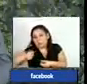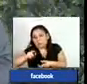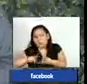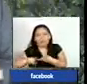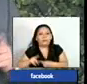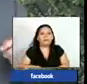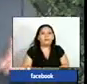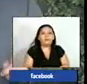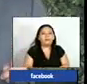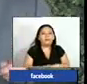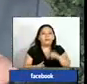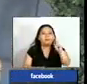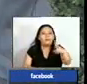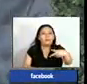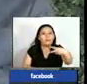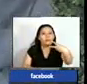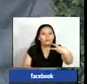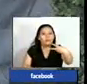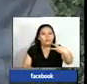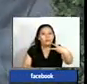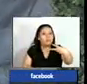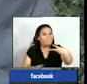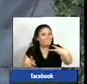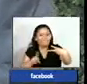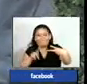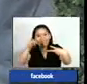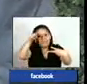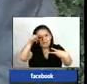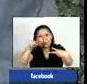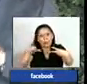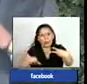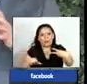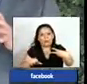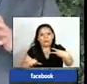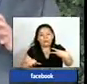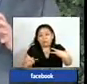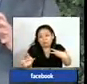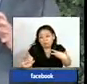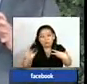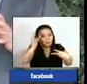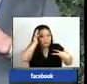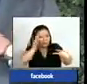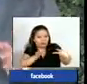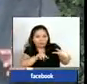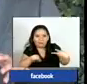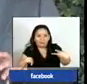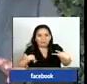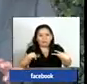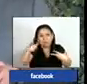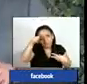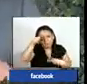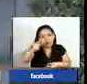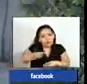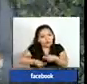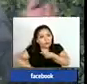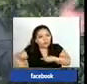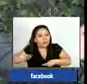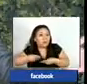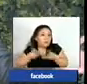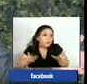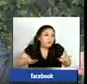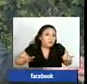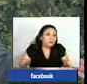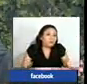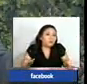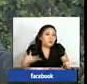dejado de percibir. Y dos, que en caso de no llegar a un acuerdo a nivel administrativo conciliatorio en el Ministerio, pues